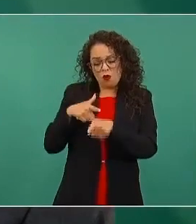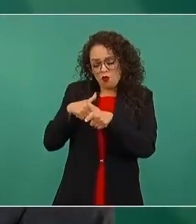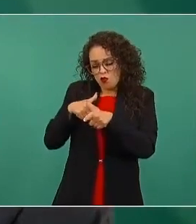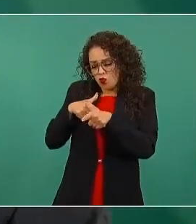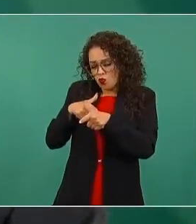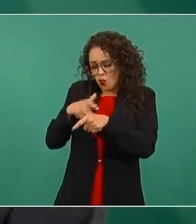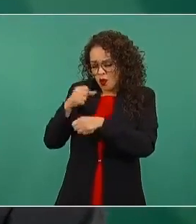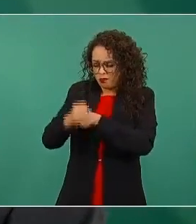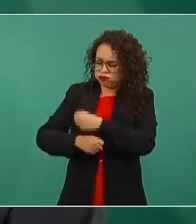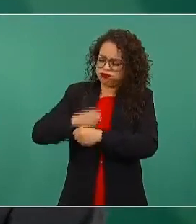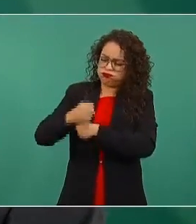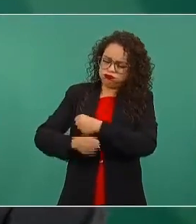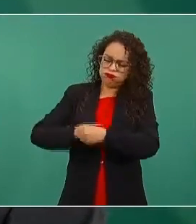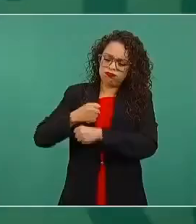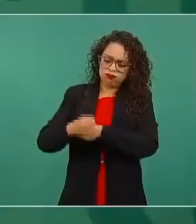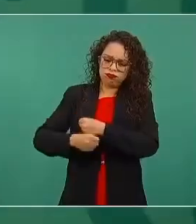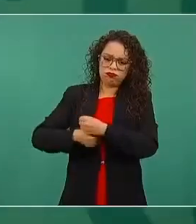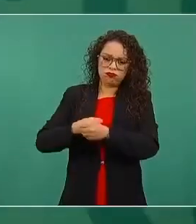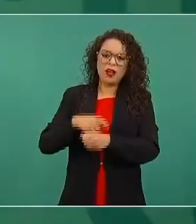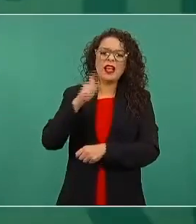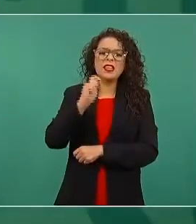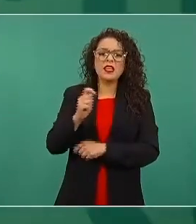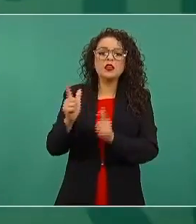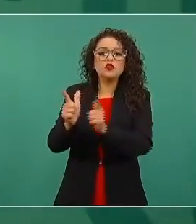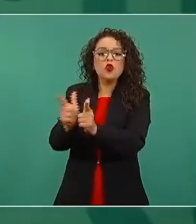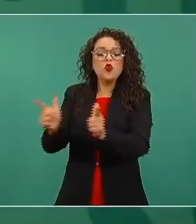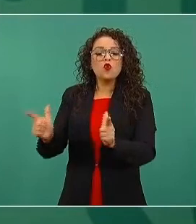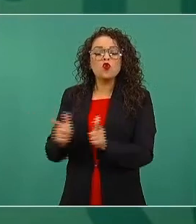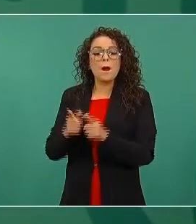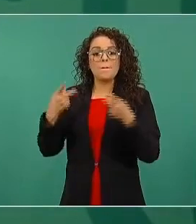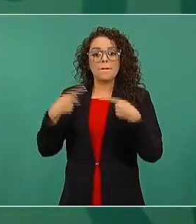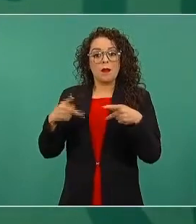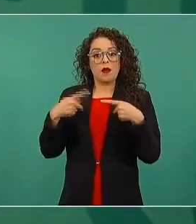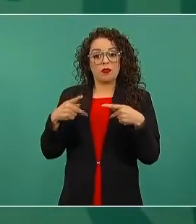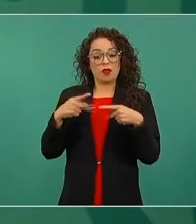y era un grupo de élite